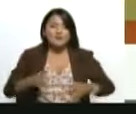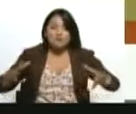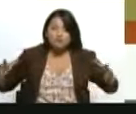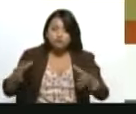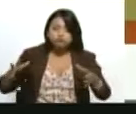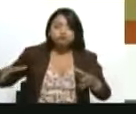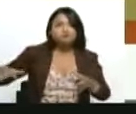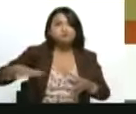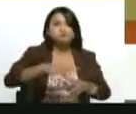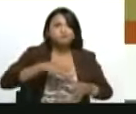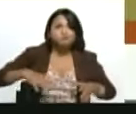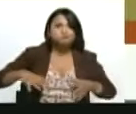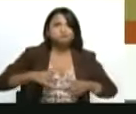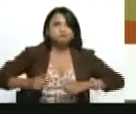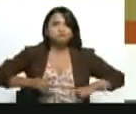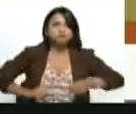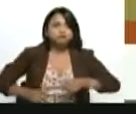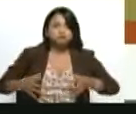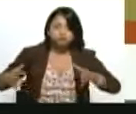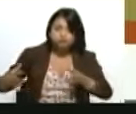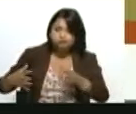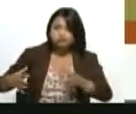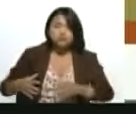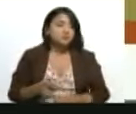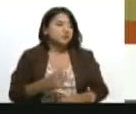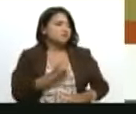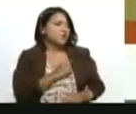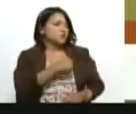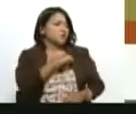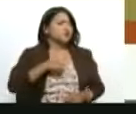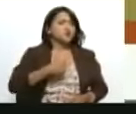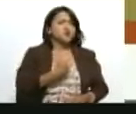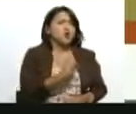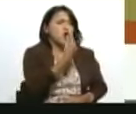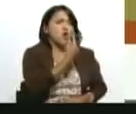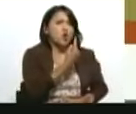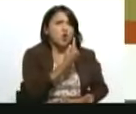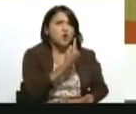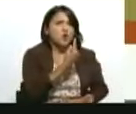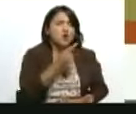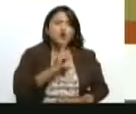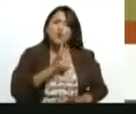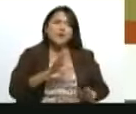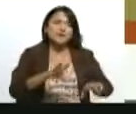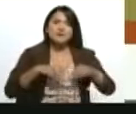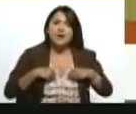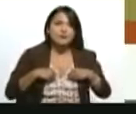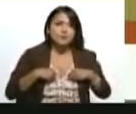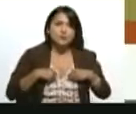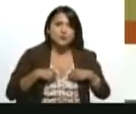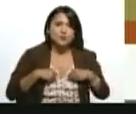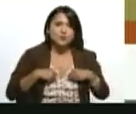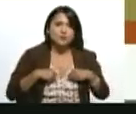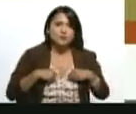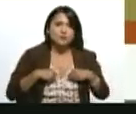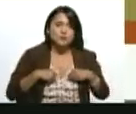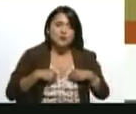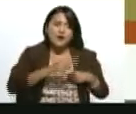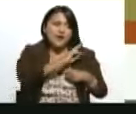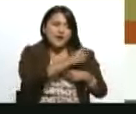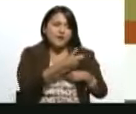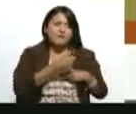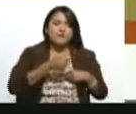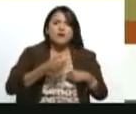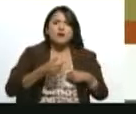Nadie puede operar por su cuenta. Quien opere por su cuenta, perdónenme, pero aquí sí, ya no será jefe de UPAS.